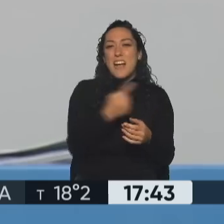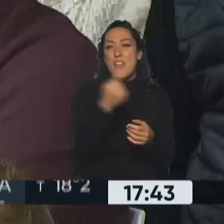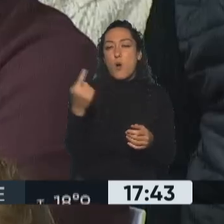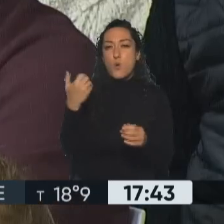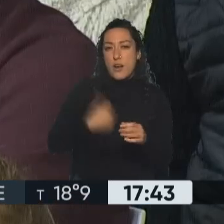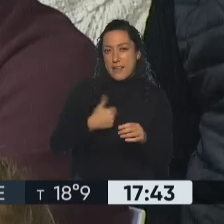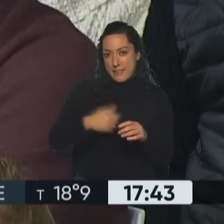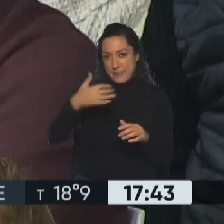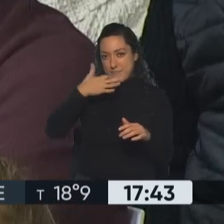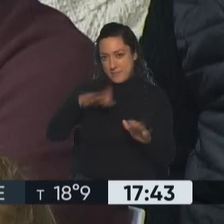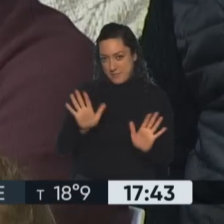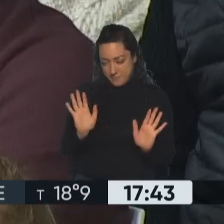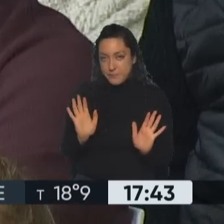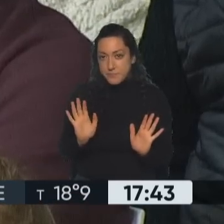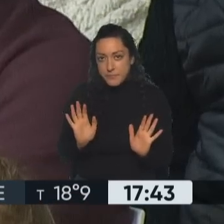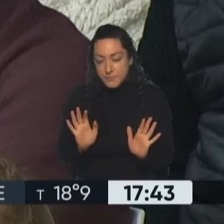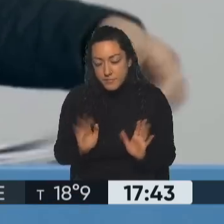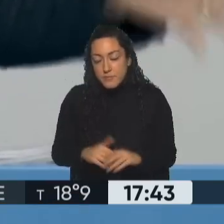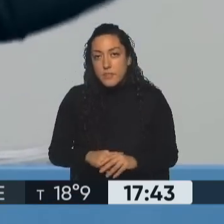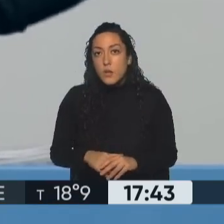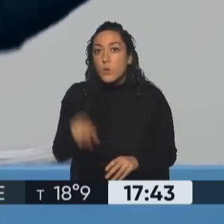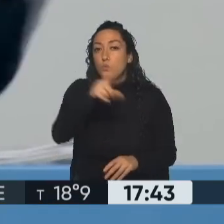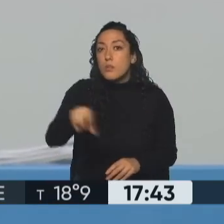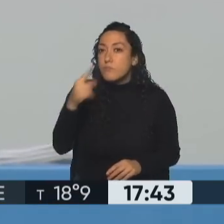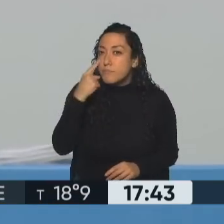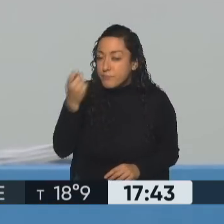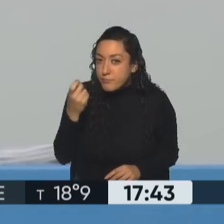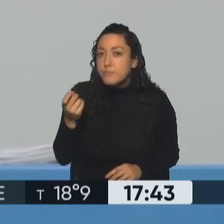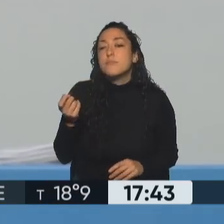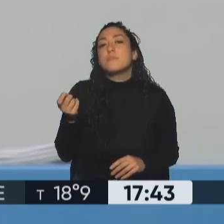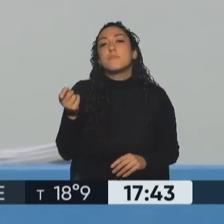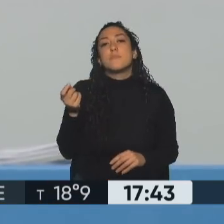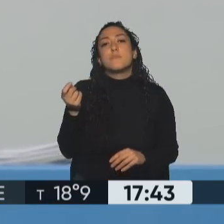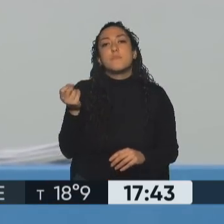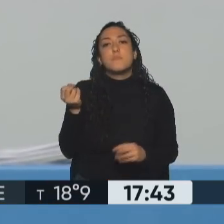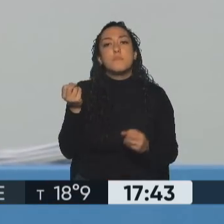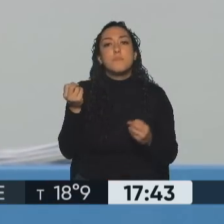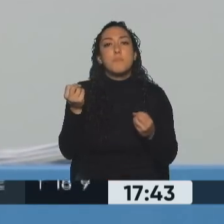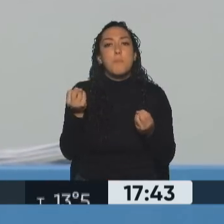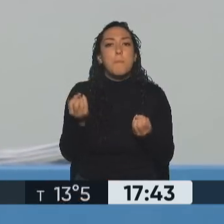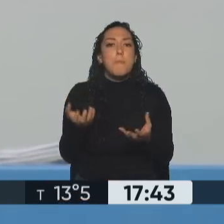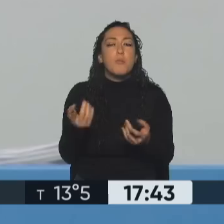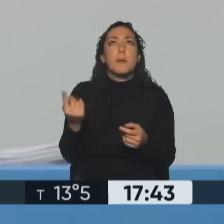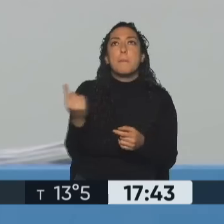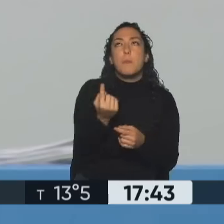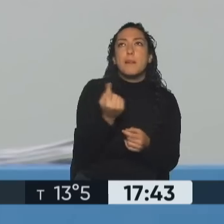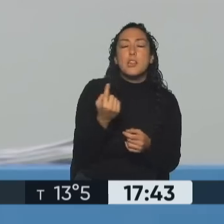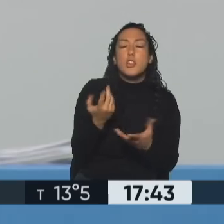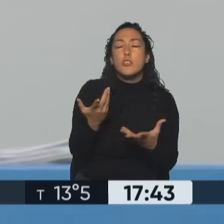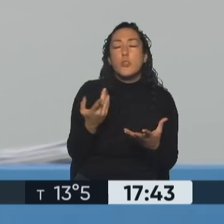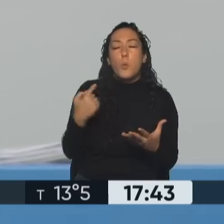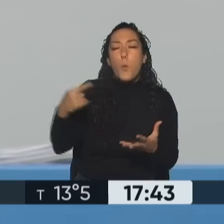y las argentinas. Pero fíjense, cuando voy, porque ¿qué es? ¿Cuándo puede haber? Y cuando